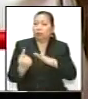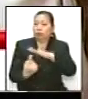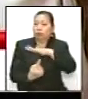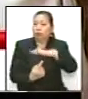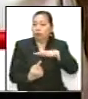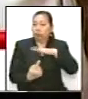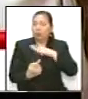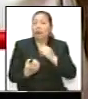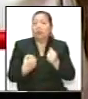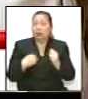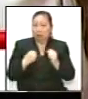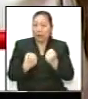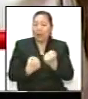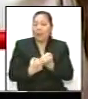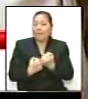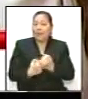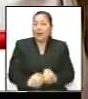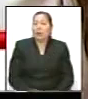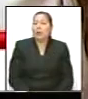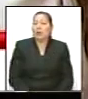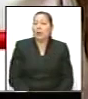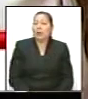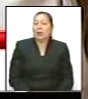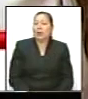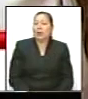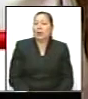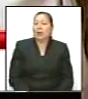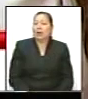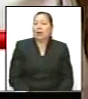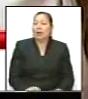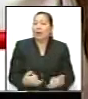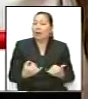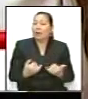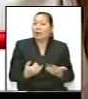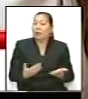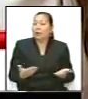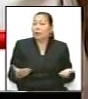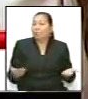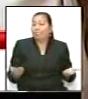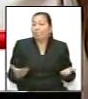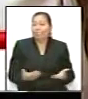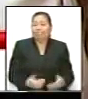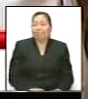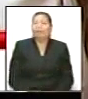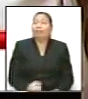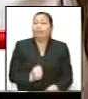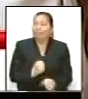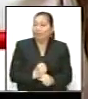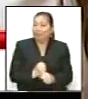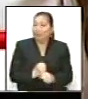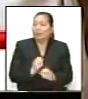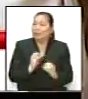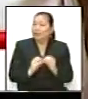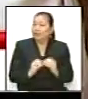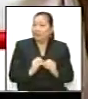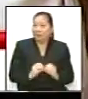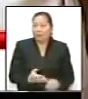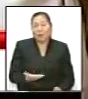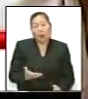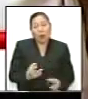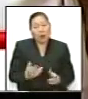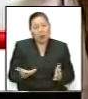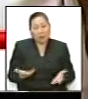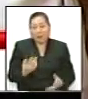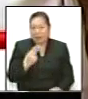Nacional, tuvimos el apoyo. Pero ahora, Dios quiera, pues, que trabaje en la reconstrucción el ingeniero Chuy.